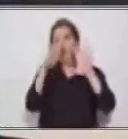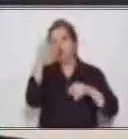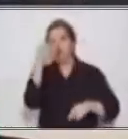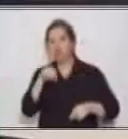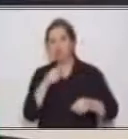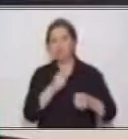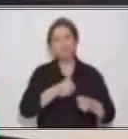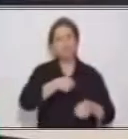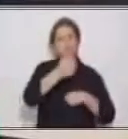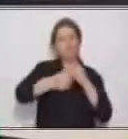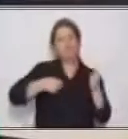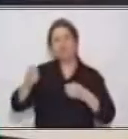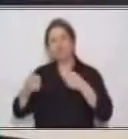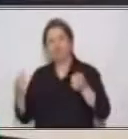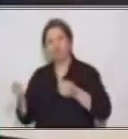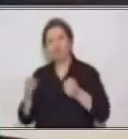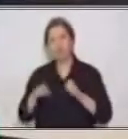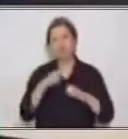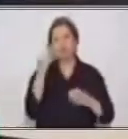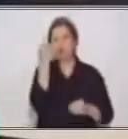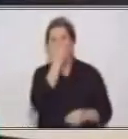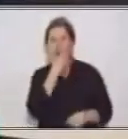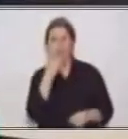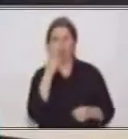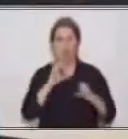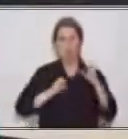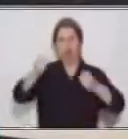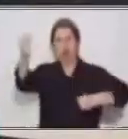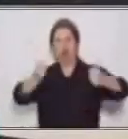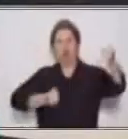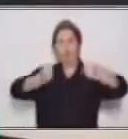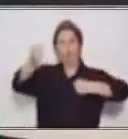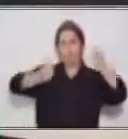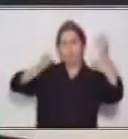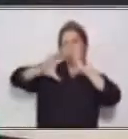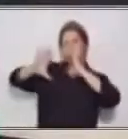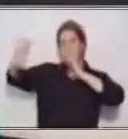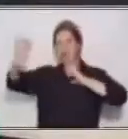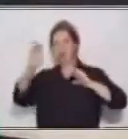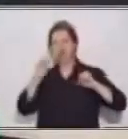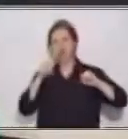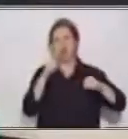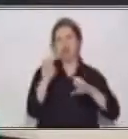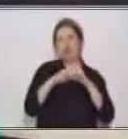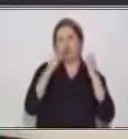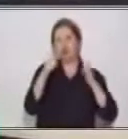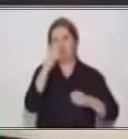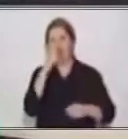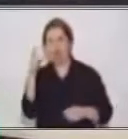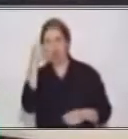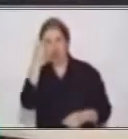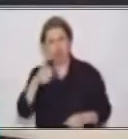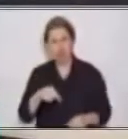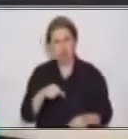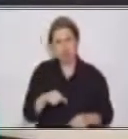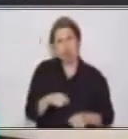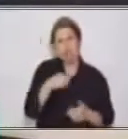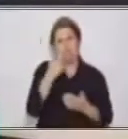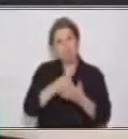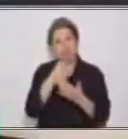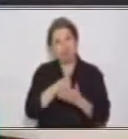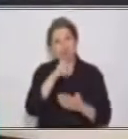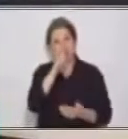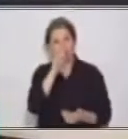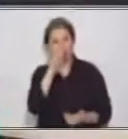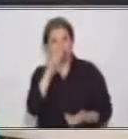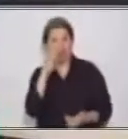¿Miren el camión? Muy lindo el camión. Entonces, cada día cobra 134 quetzales con